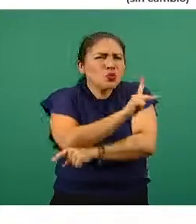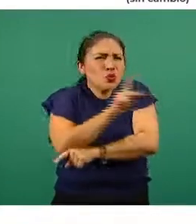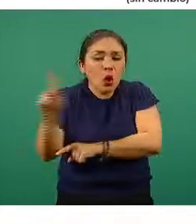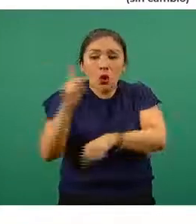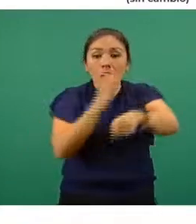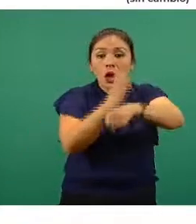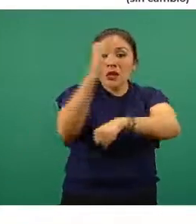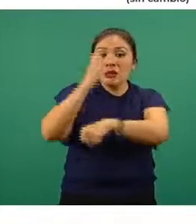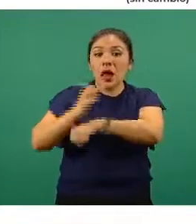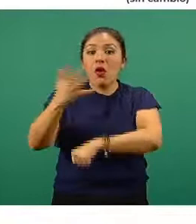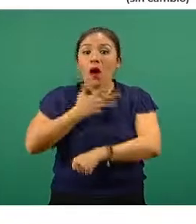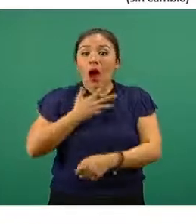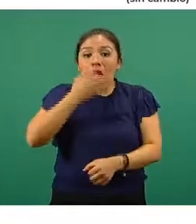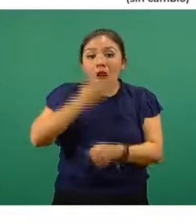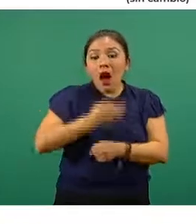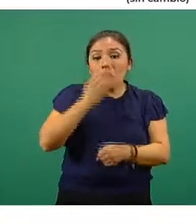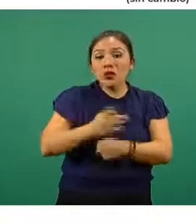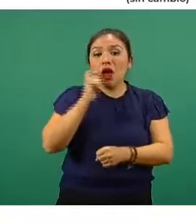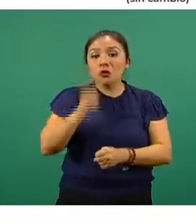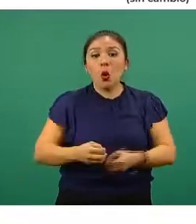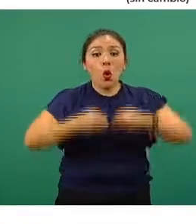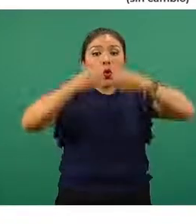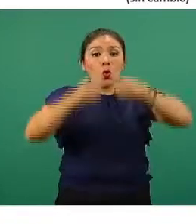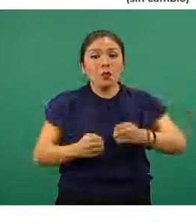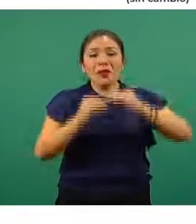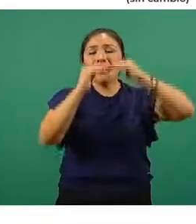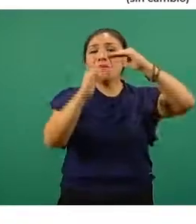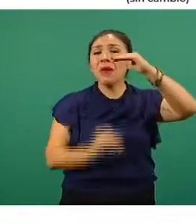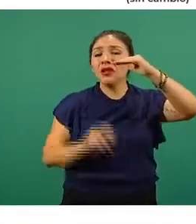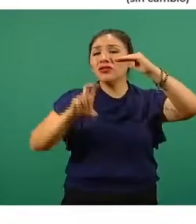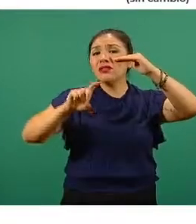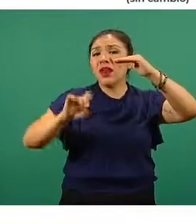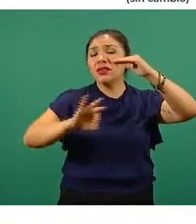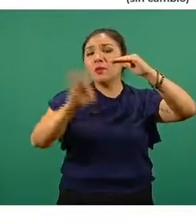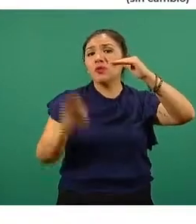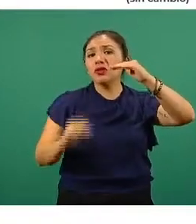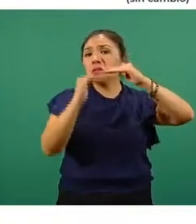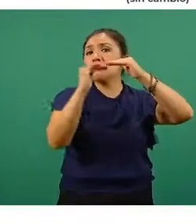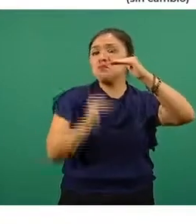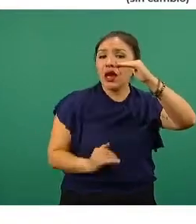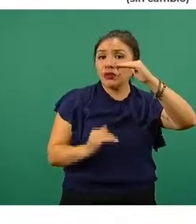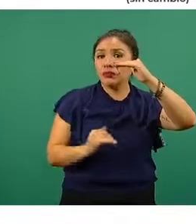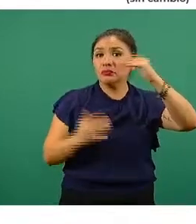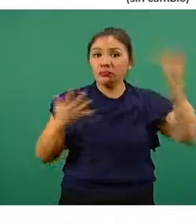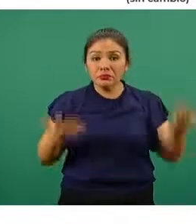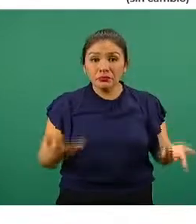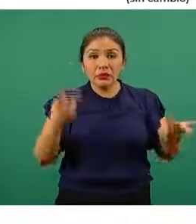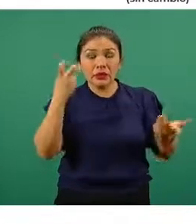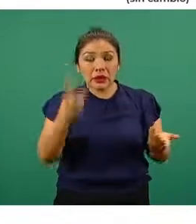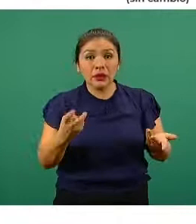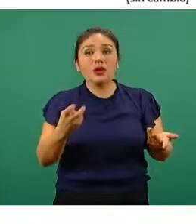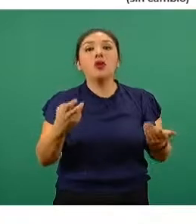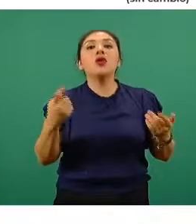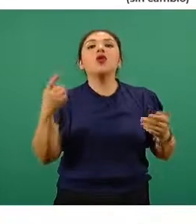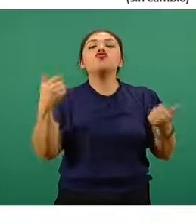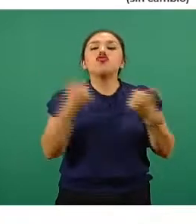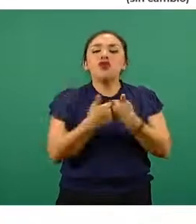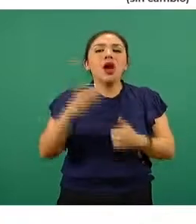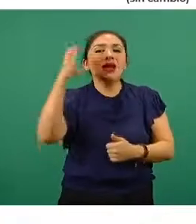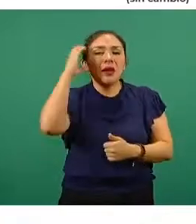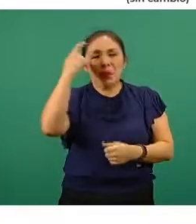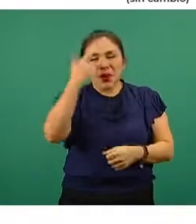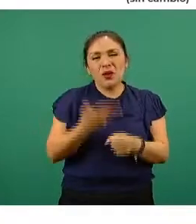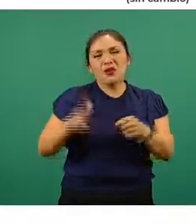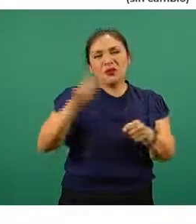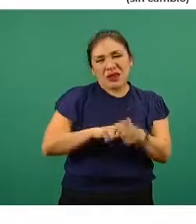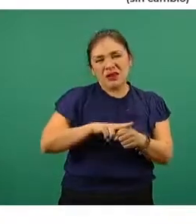las entidades federativas actualmente tienen una ocupación menor al 30% sobre las camas de